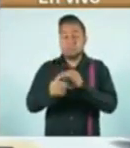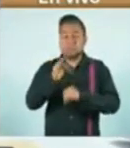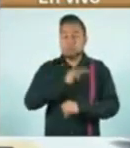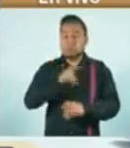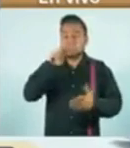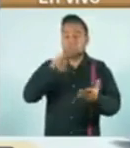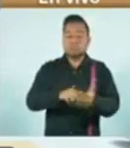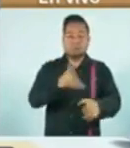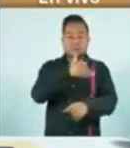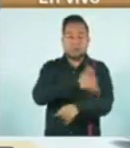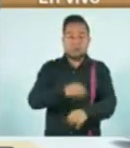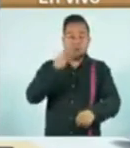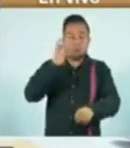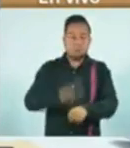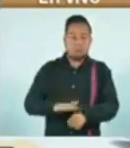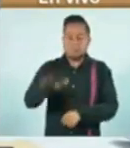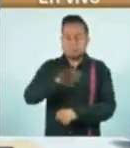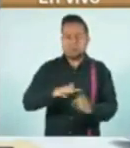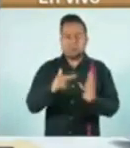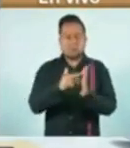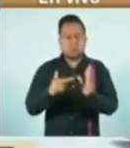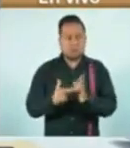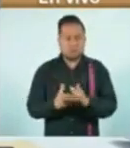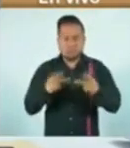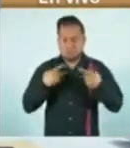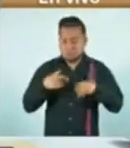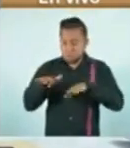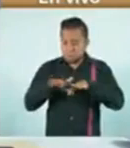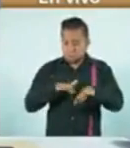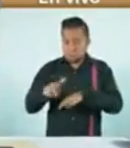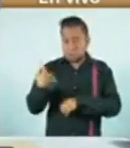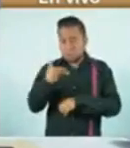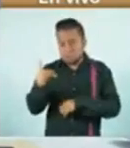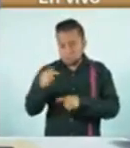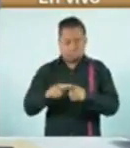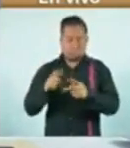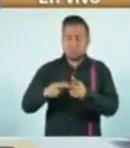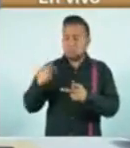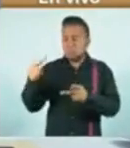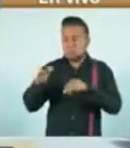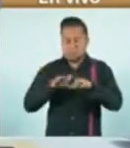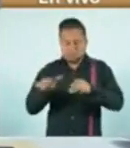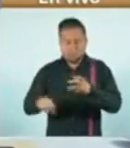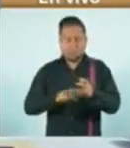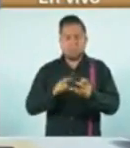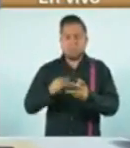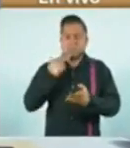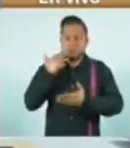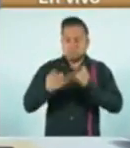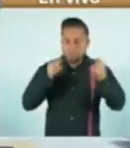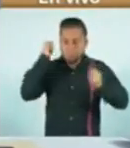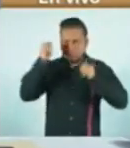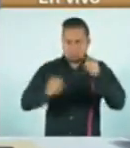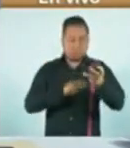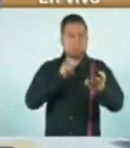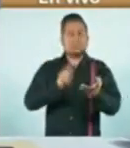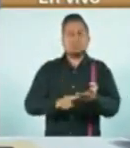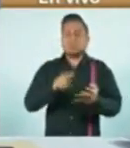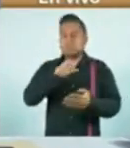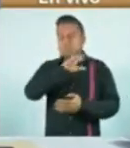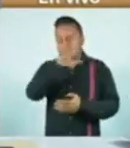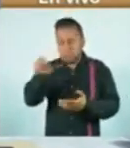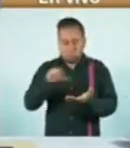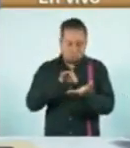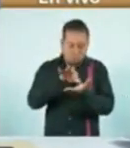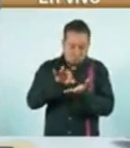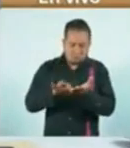2.000 familias en Huatulco, que son los trabajadores de los hoteles, de los restaurantes, de los servicios turísticos, campesinos, amas